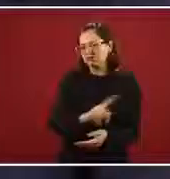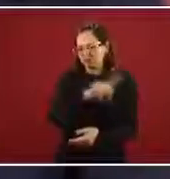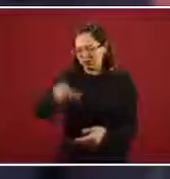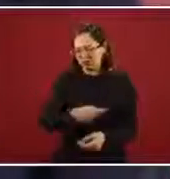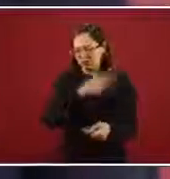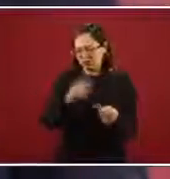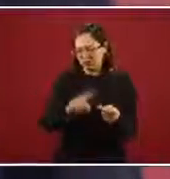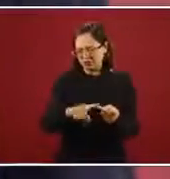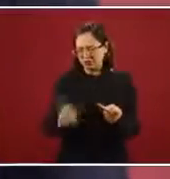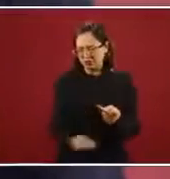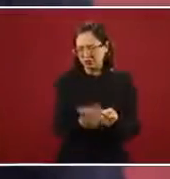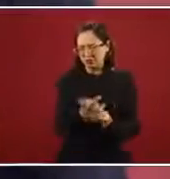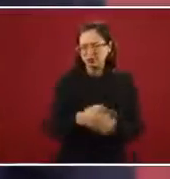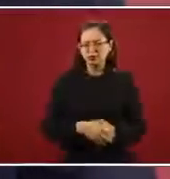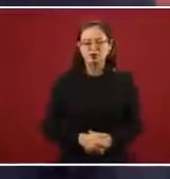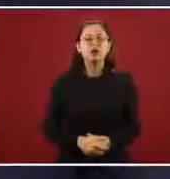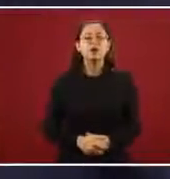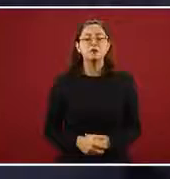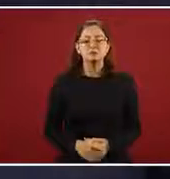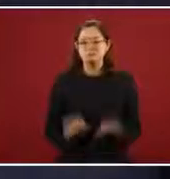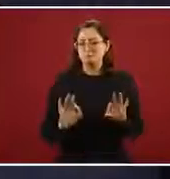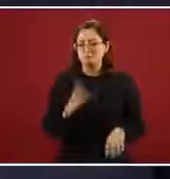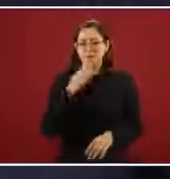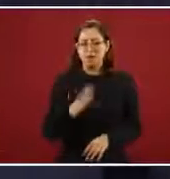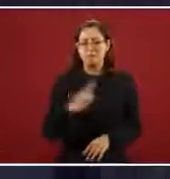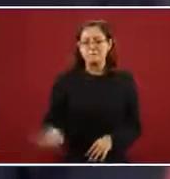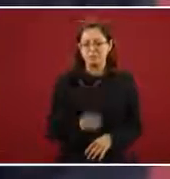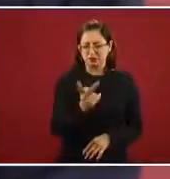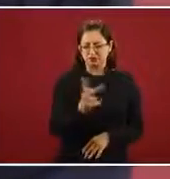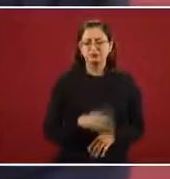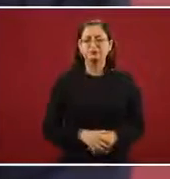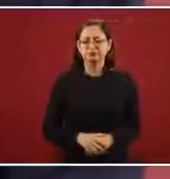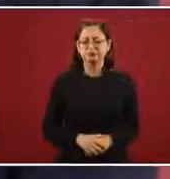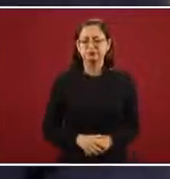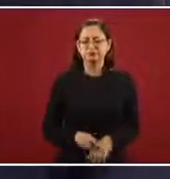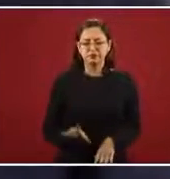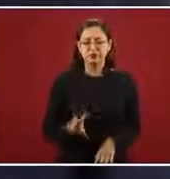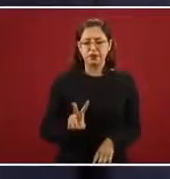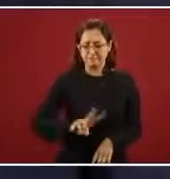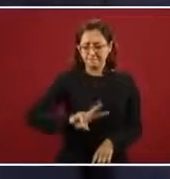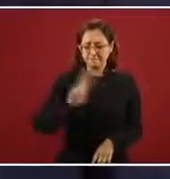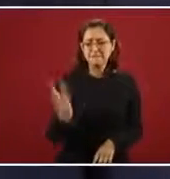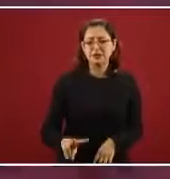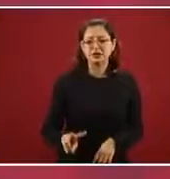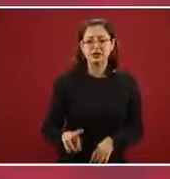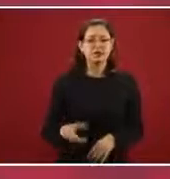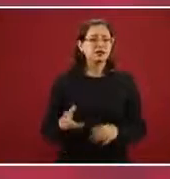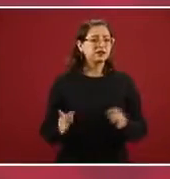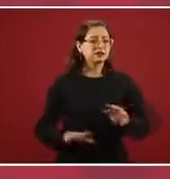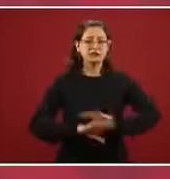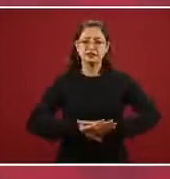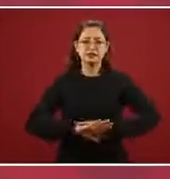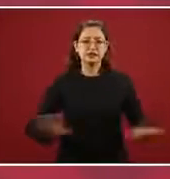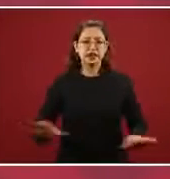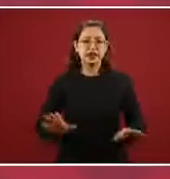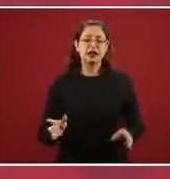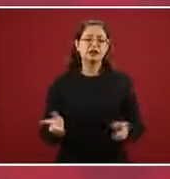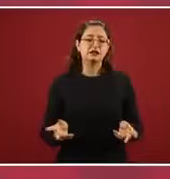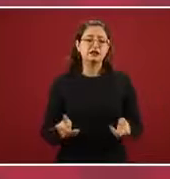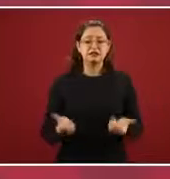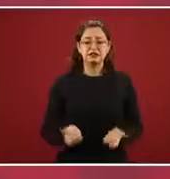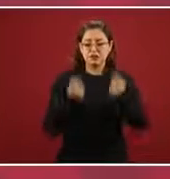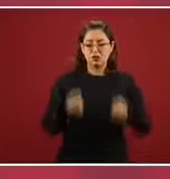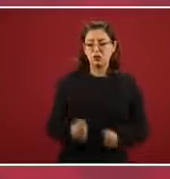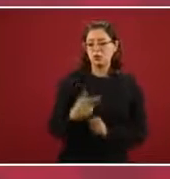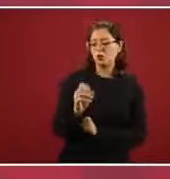Sí, es muy buena la pregunta porque en efecto ya no existe el llamado